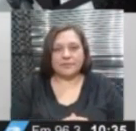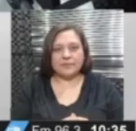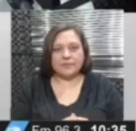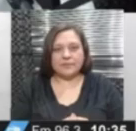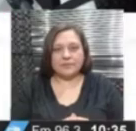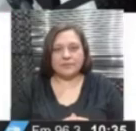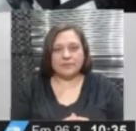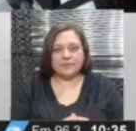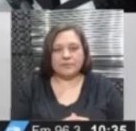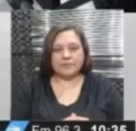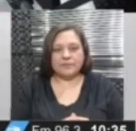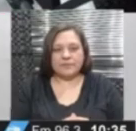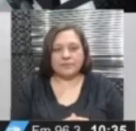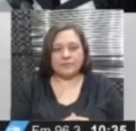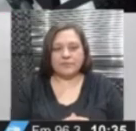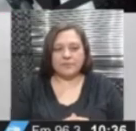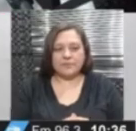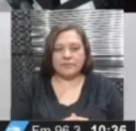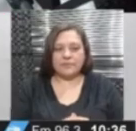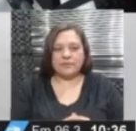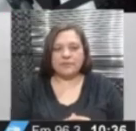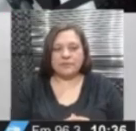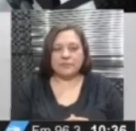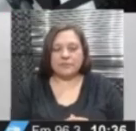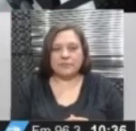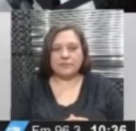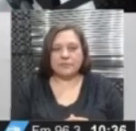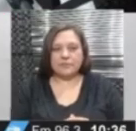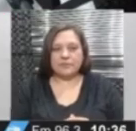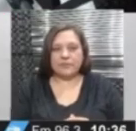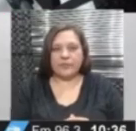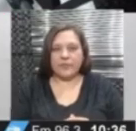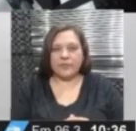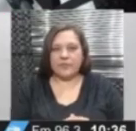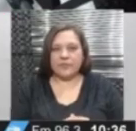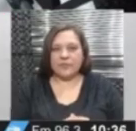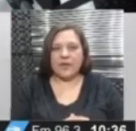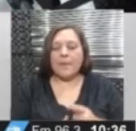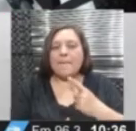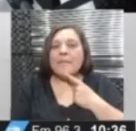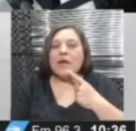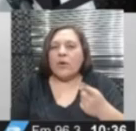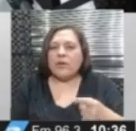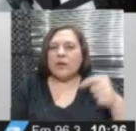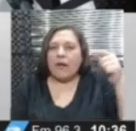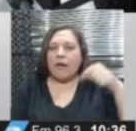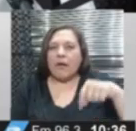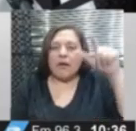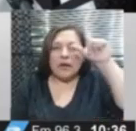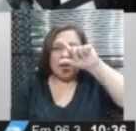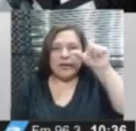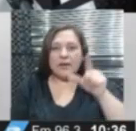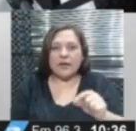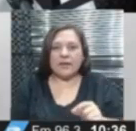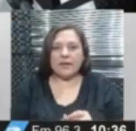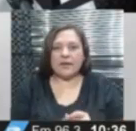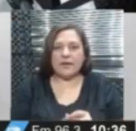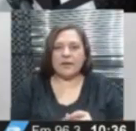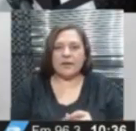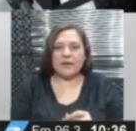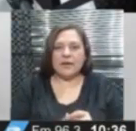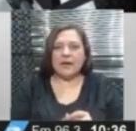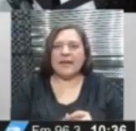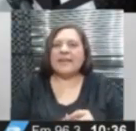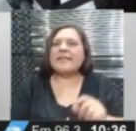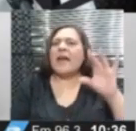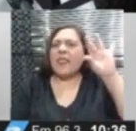otros lados pero vos decís que mira Hay ciertos problemas Sí sí pasa que por ahí son cosas que no se cuentan no se